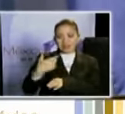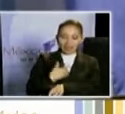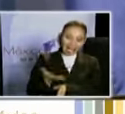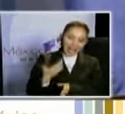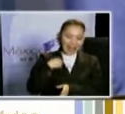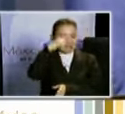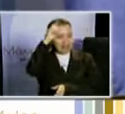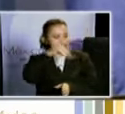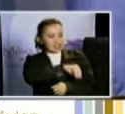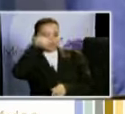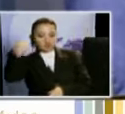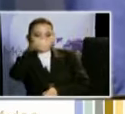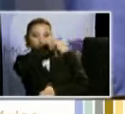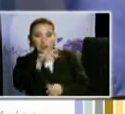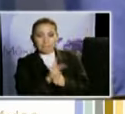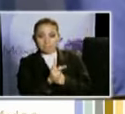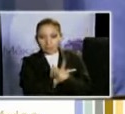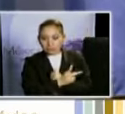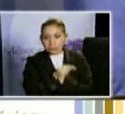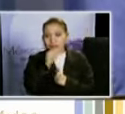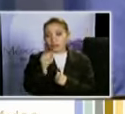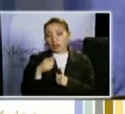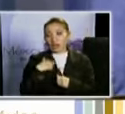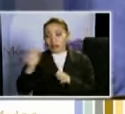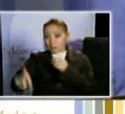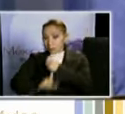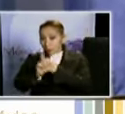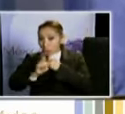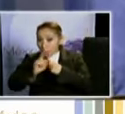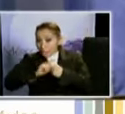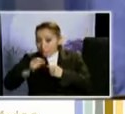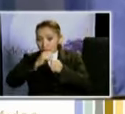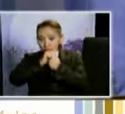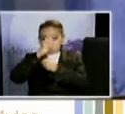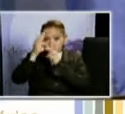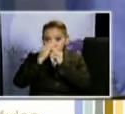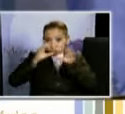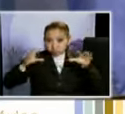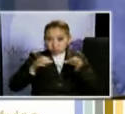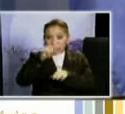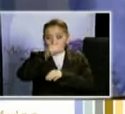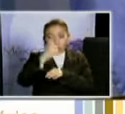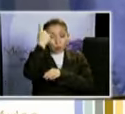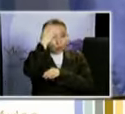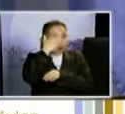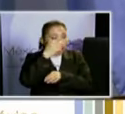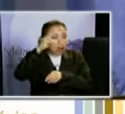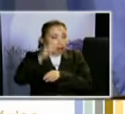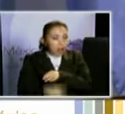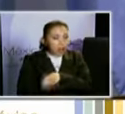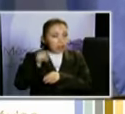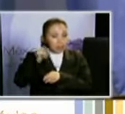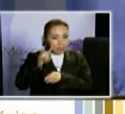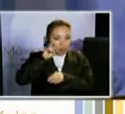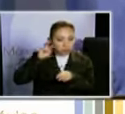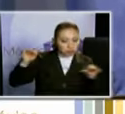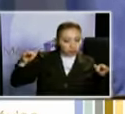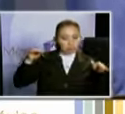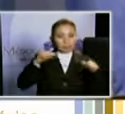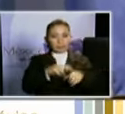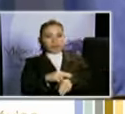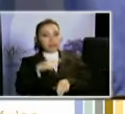de moverse de un país para otro. Entonces el tema multilateral, yo creo que una de las razones por la cual ha estado tan enfocado